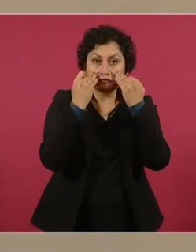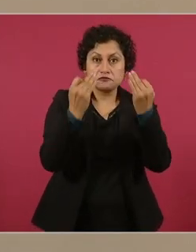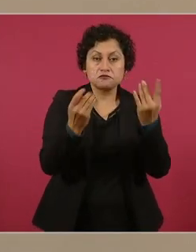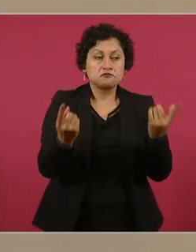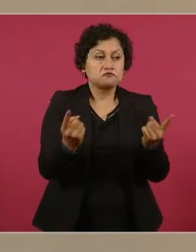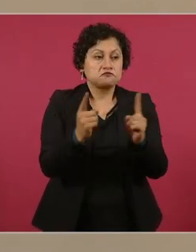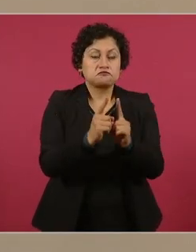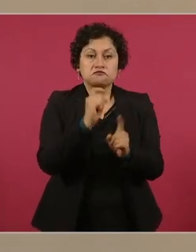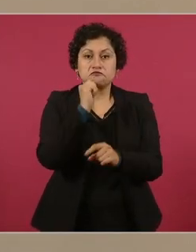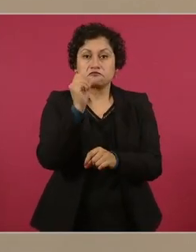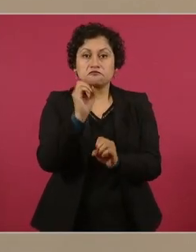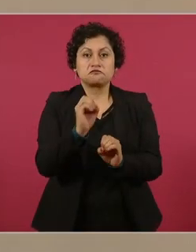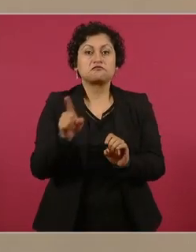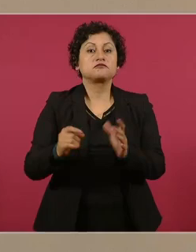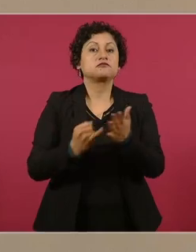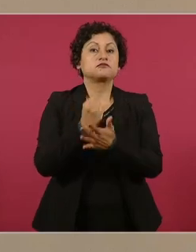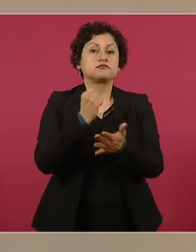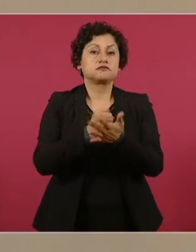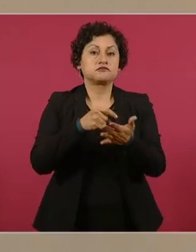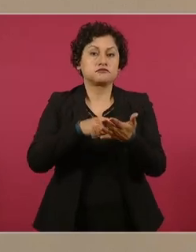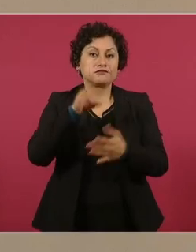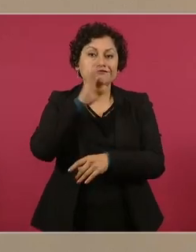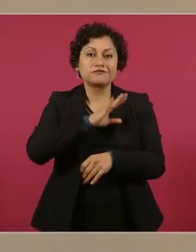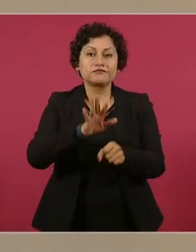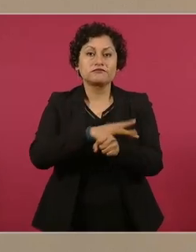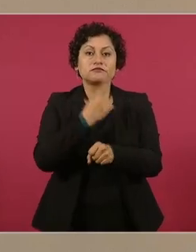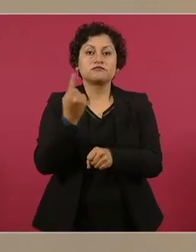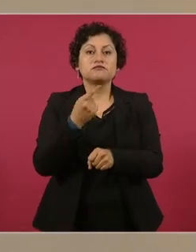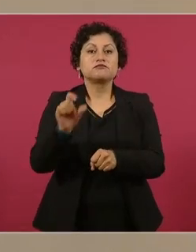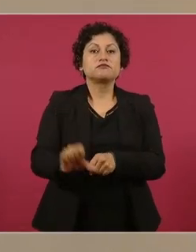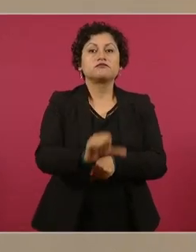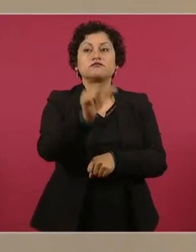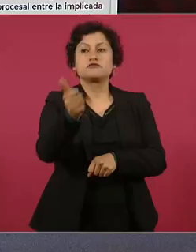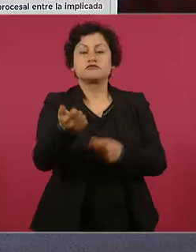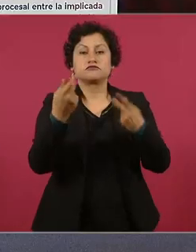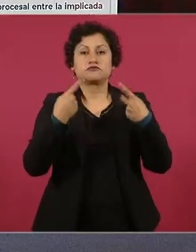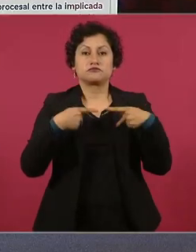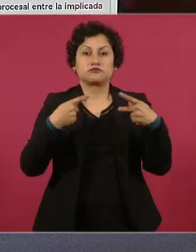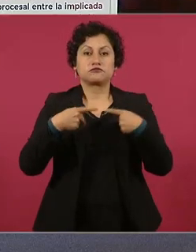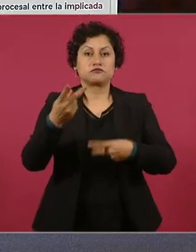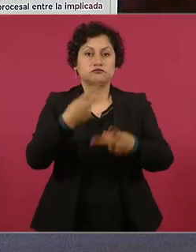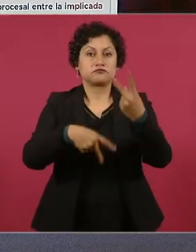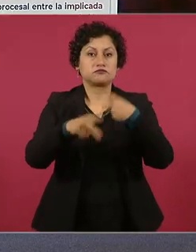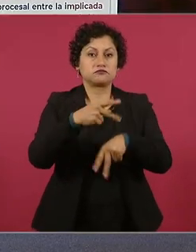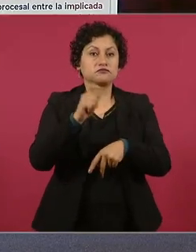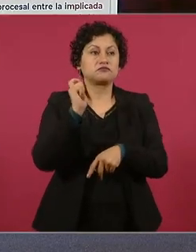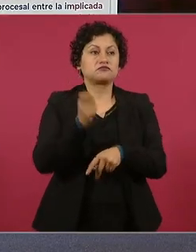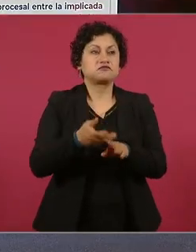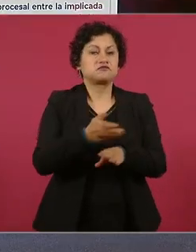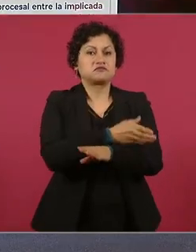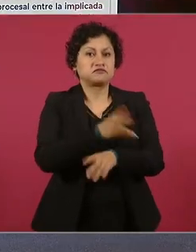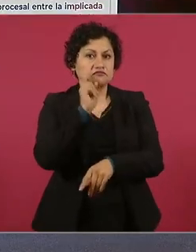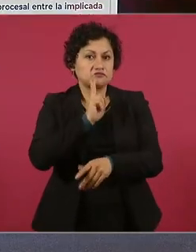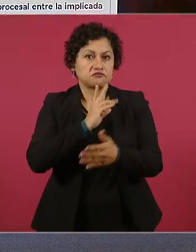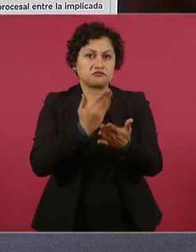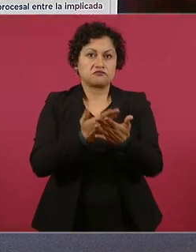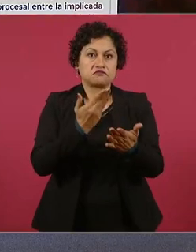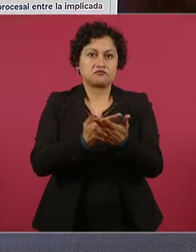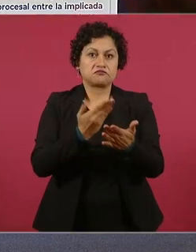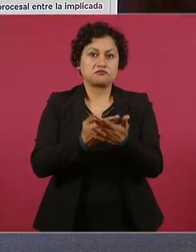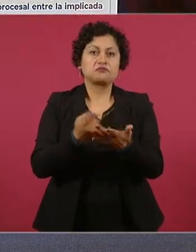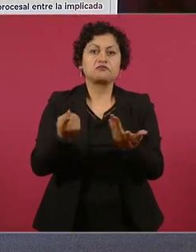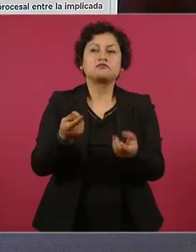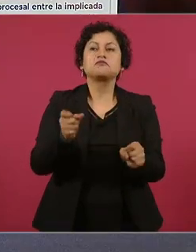cercioró si el defensor público federal que asistió a la implicada en su declaración preparatoria contaba con cédula